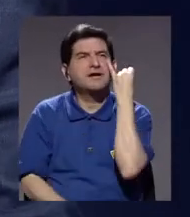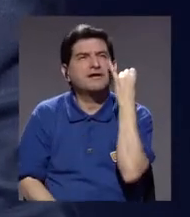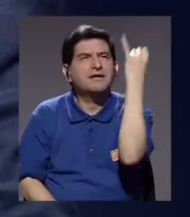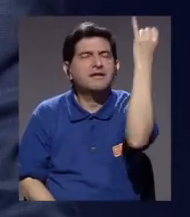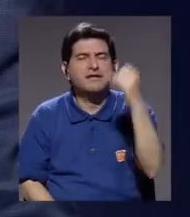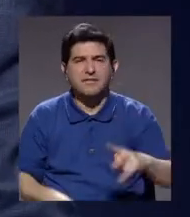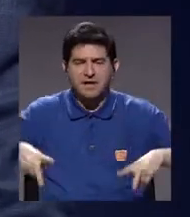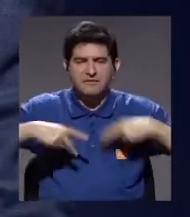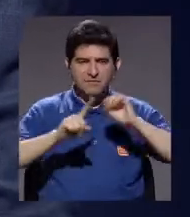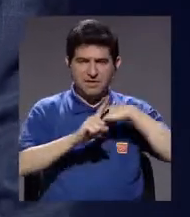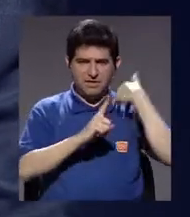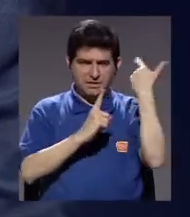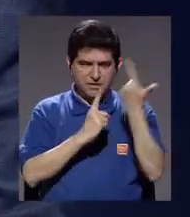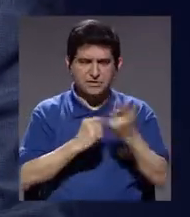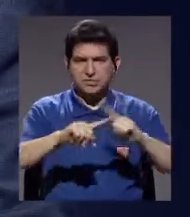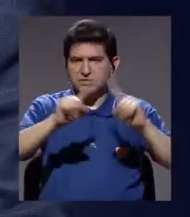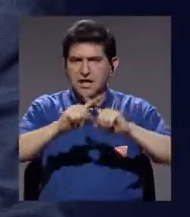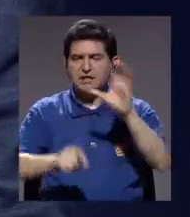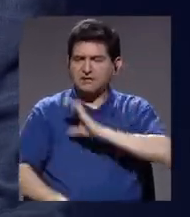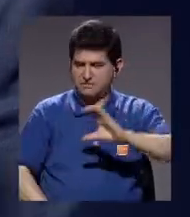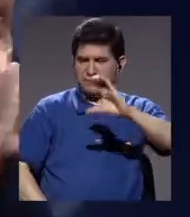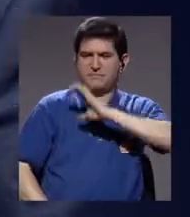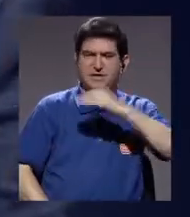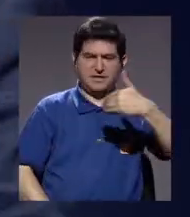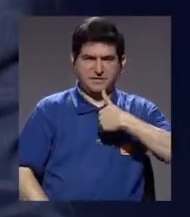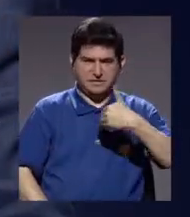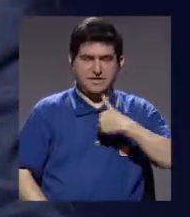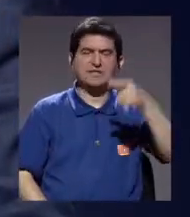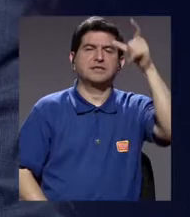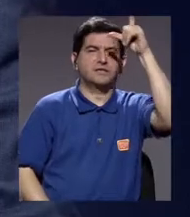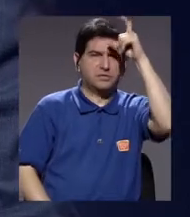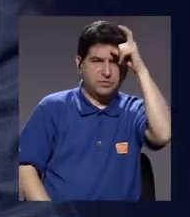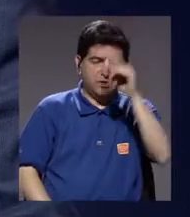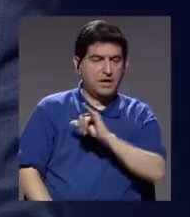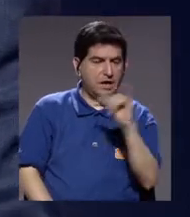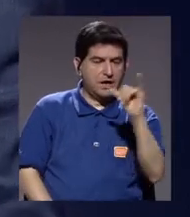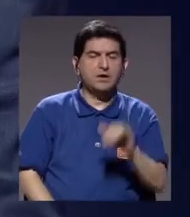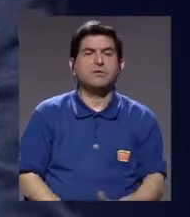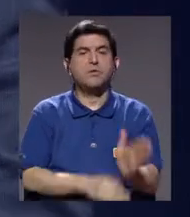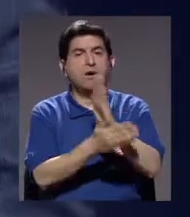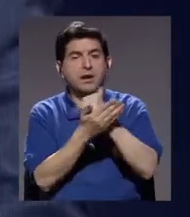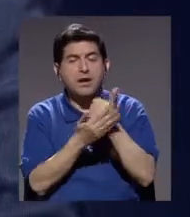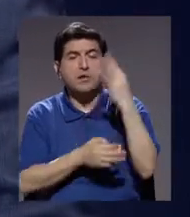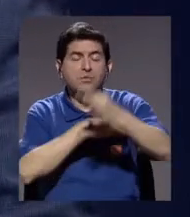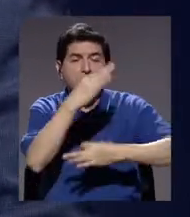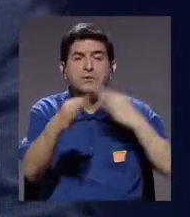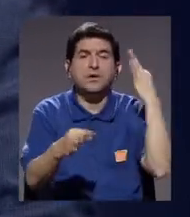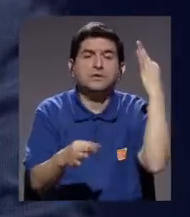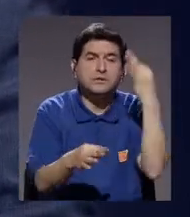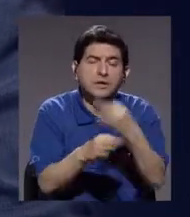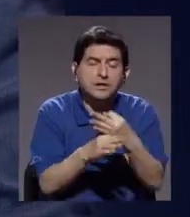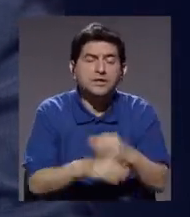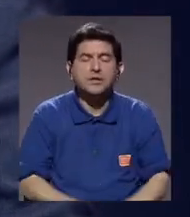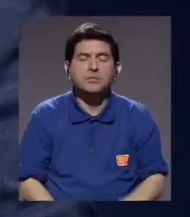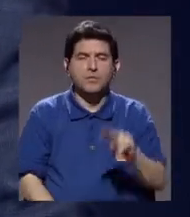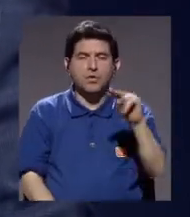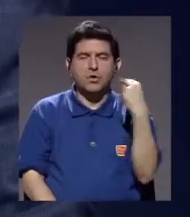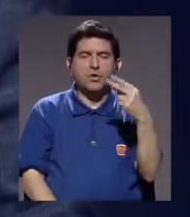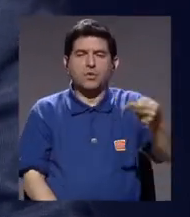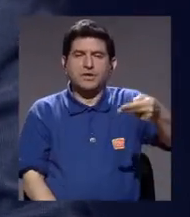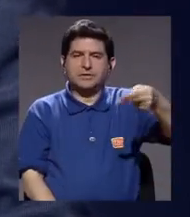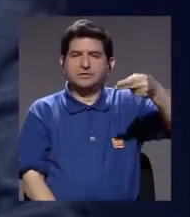sobre la vida social, diferentes aspectos, en este caso de Turquía. También hay unos que son